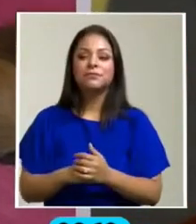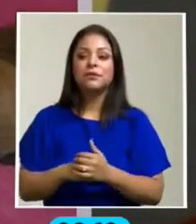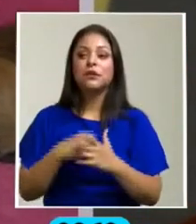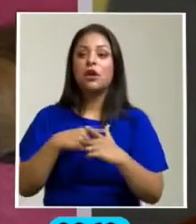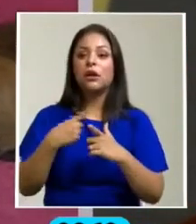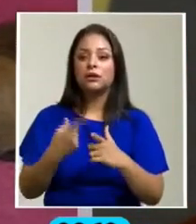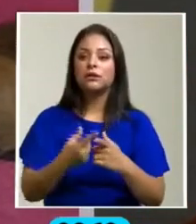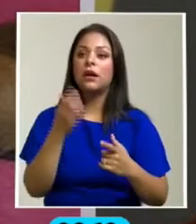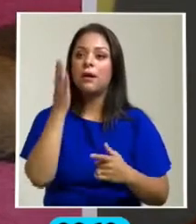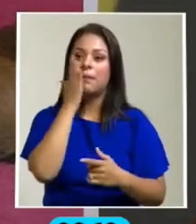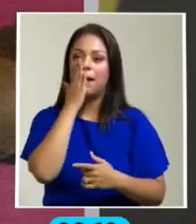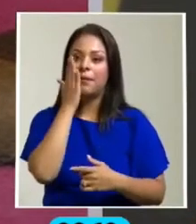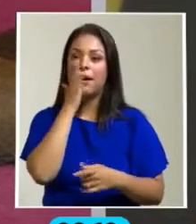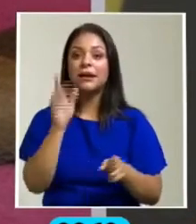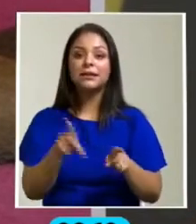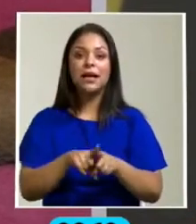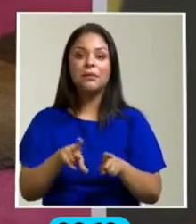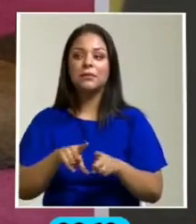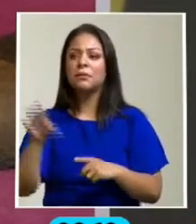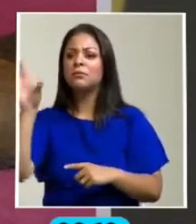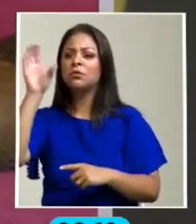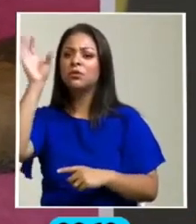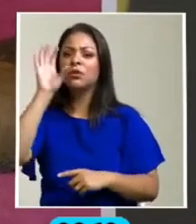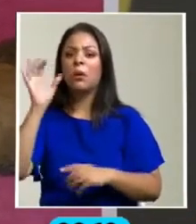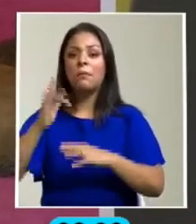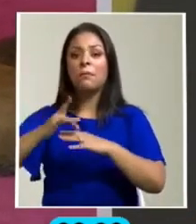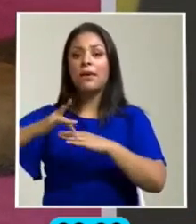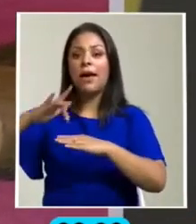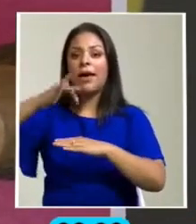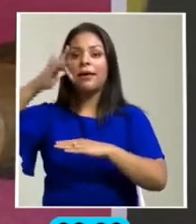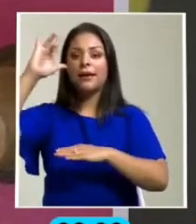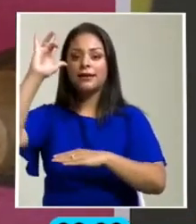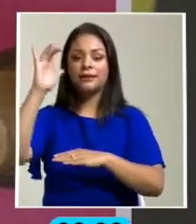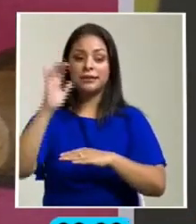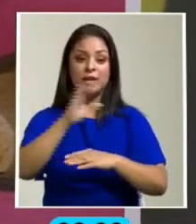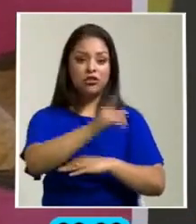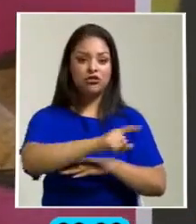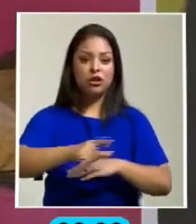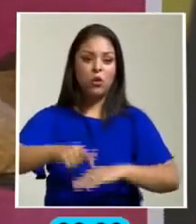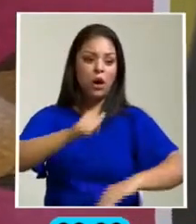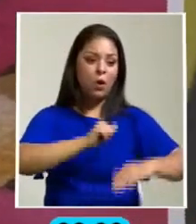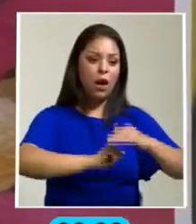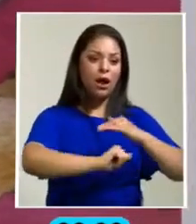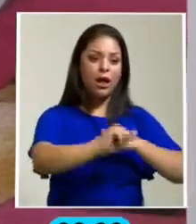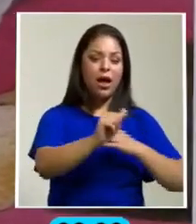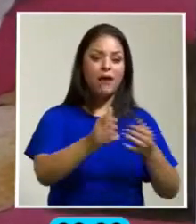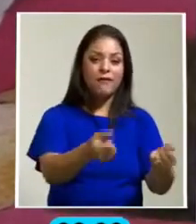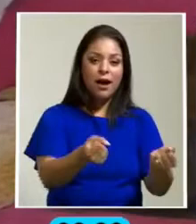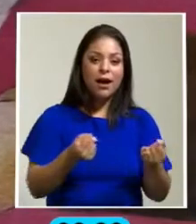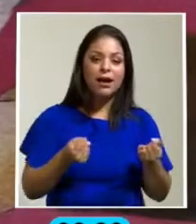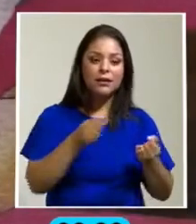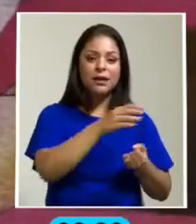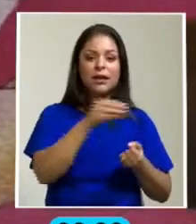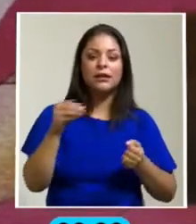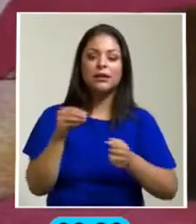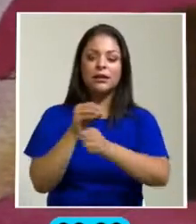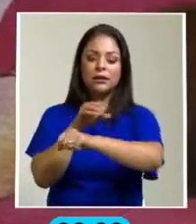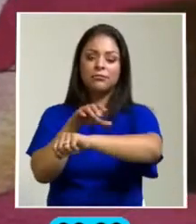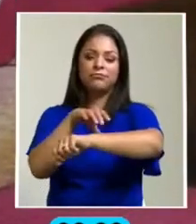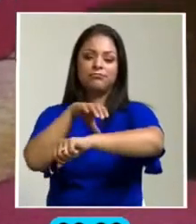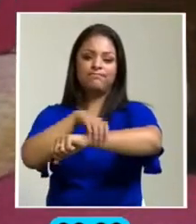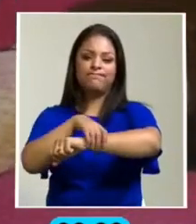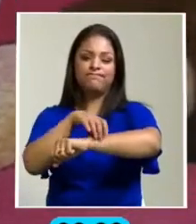también buscó piedrecitas del río que guardaba en una gaveta y le hizo unas pulseras y una